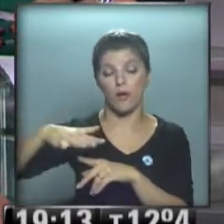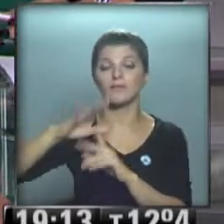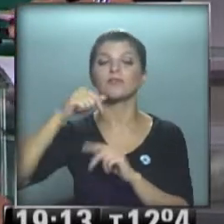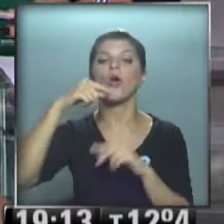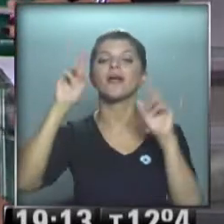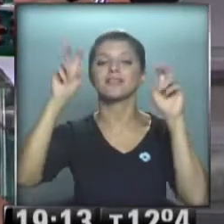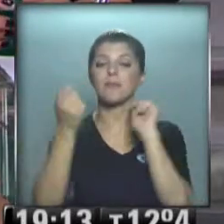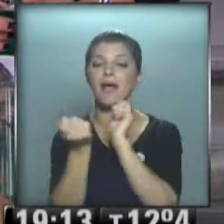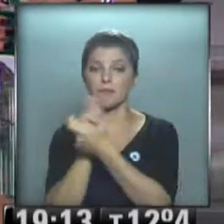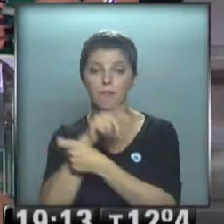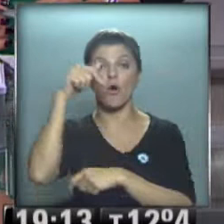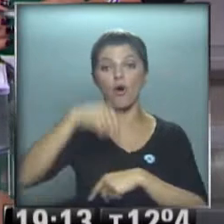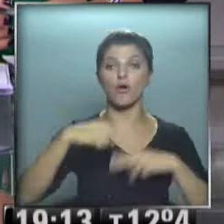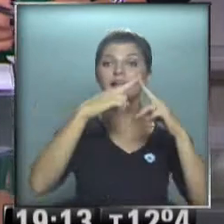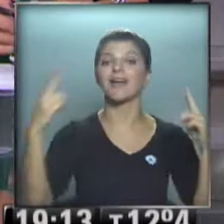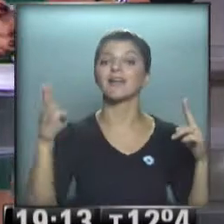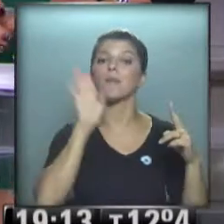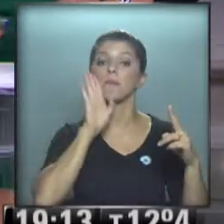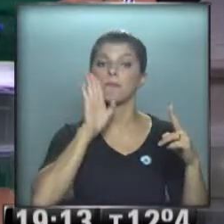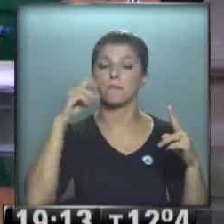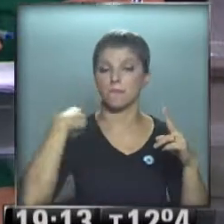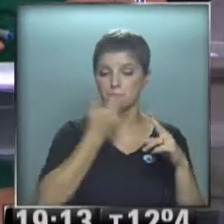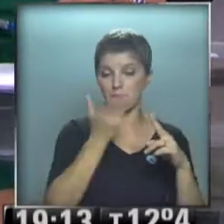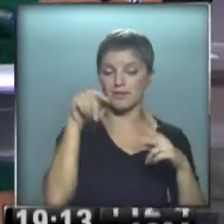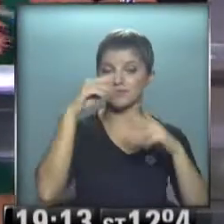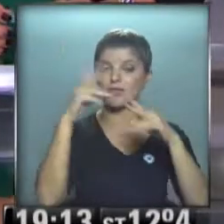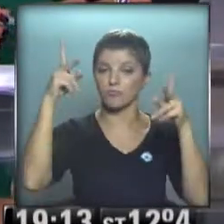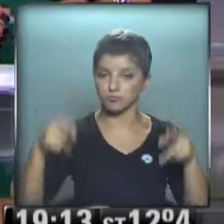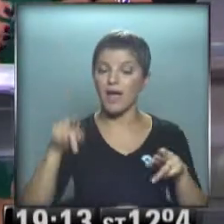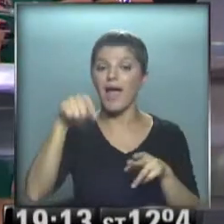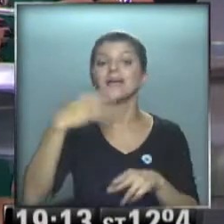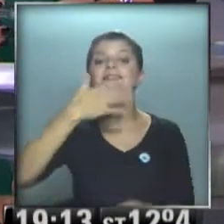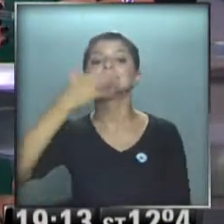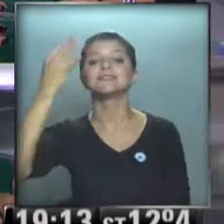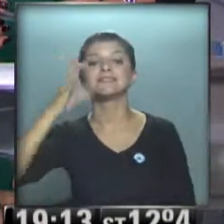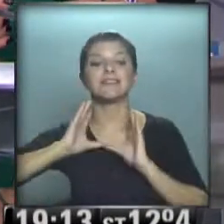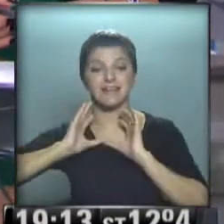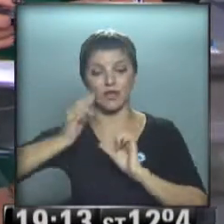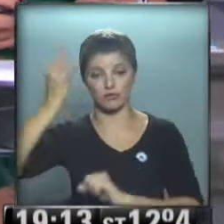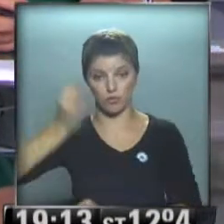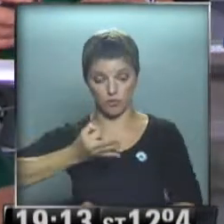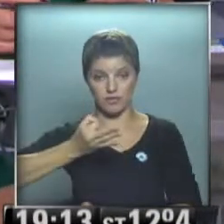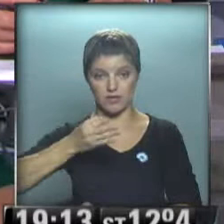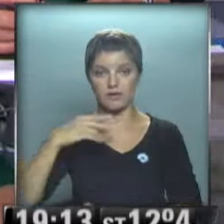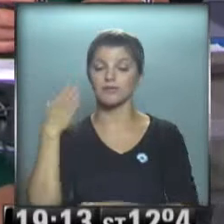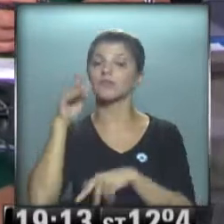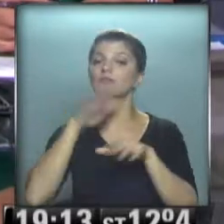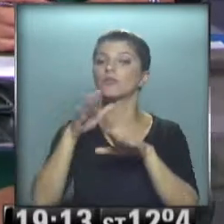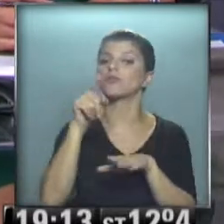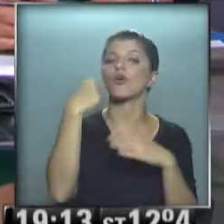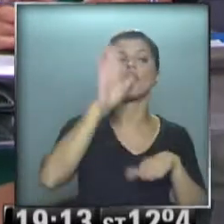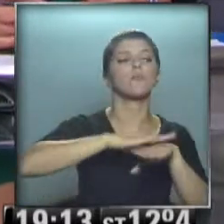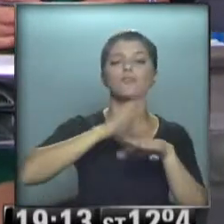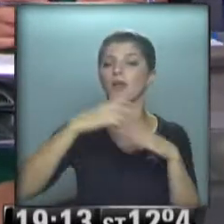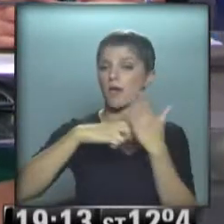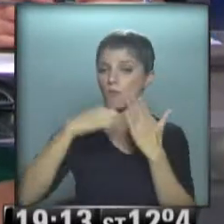tema. Hoy hubo un corte en la General Paz. Allí estuvo el secretario de Seguridad, Sergio Berni, y ante esta situación terminó polemizando con una fiscal. Así